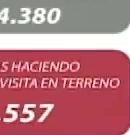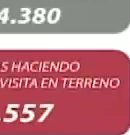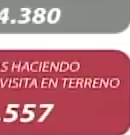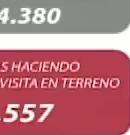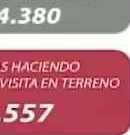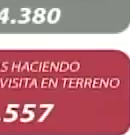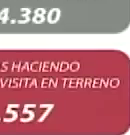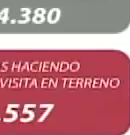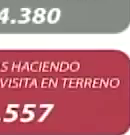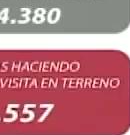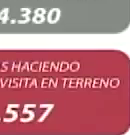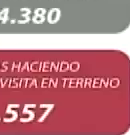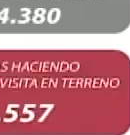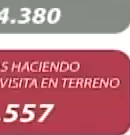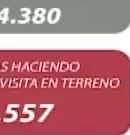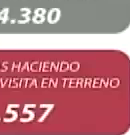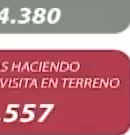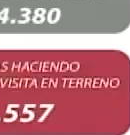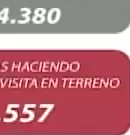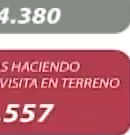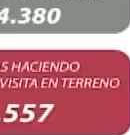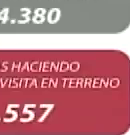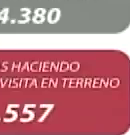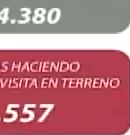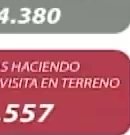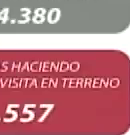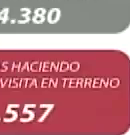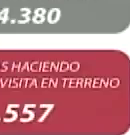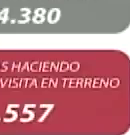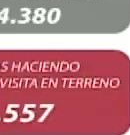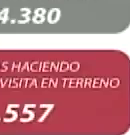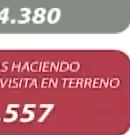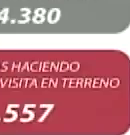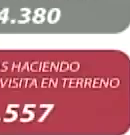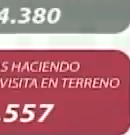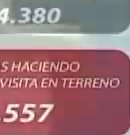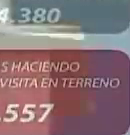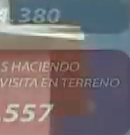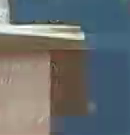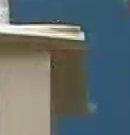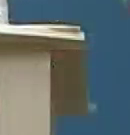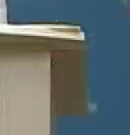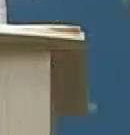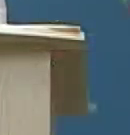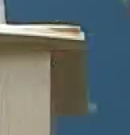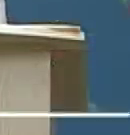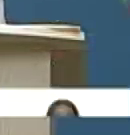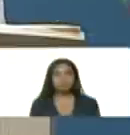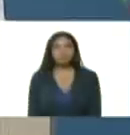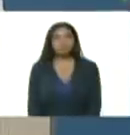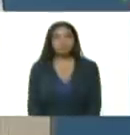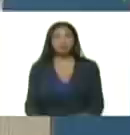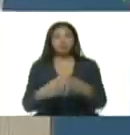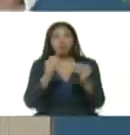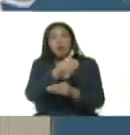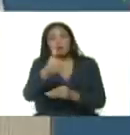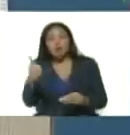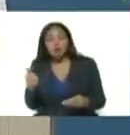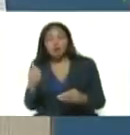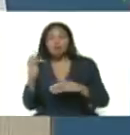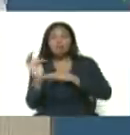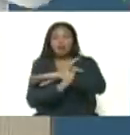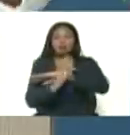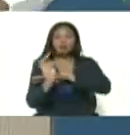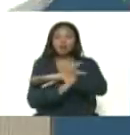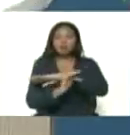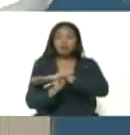un frente especial de atención en nuestra frontera occidental. Todas las hermanas y hermanos, todas las personas, todos